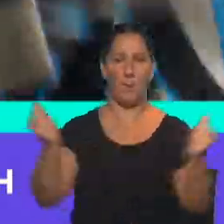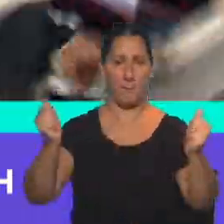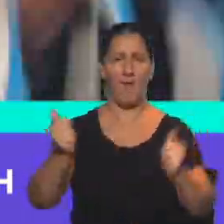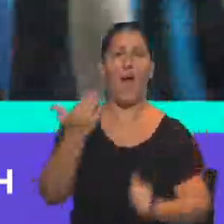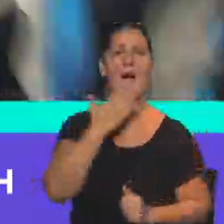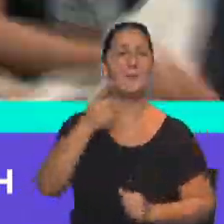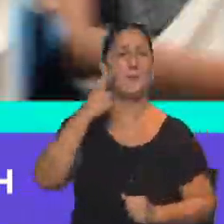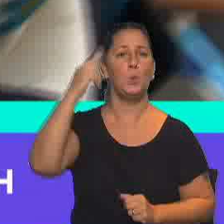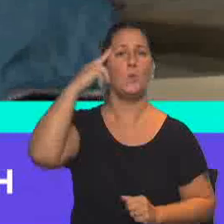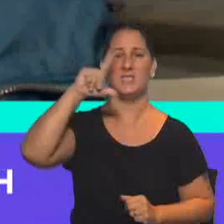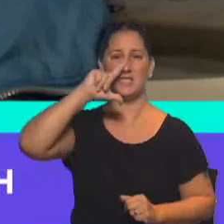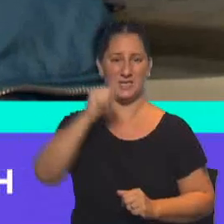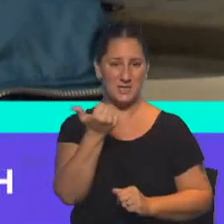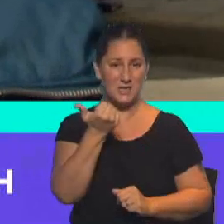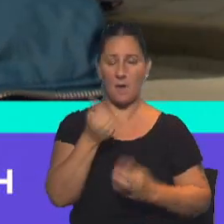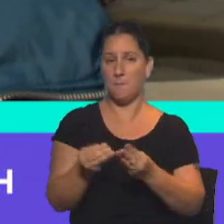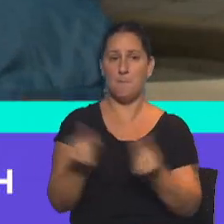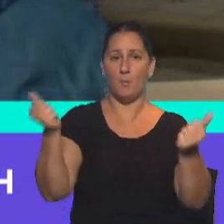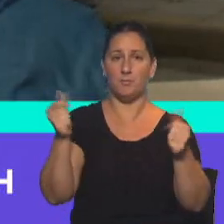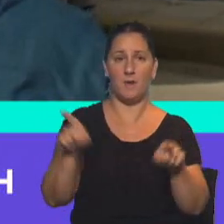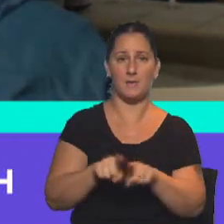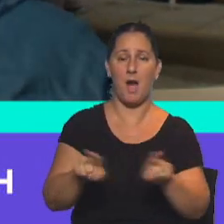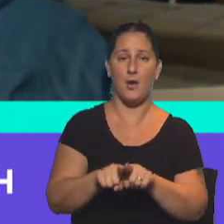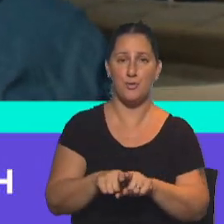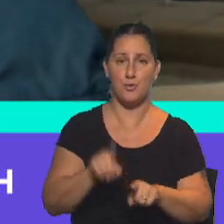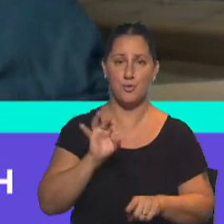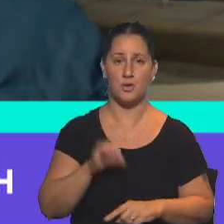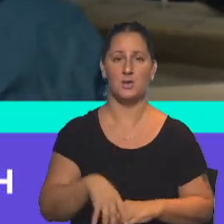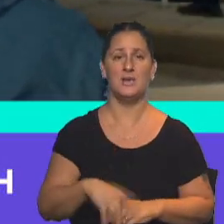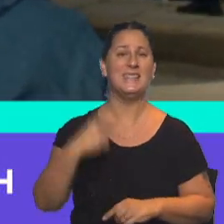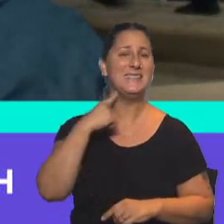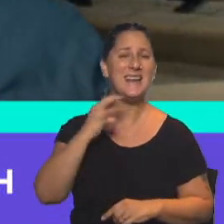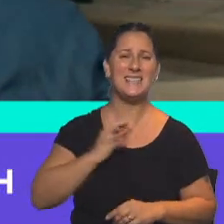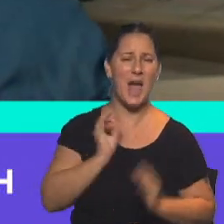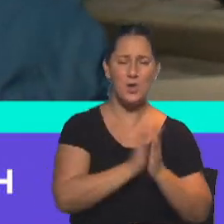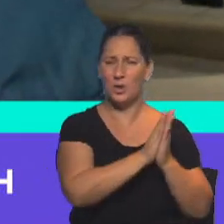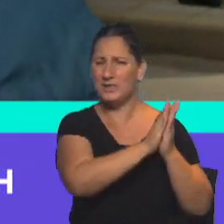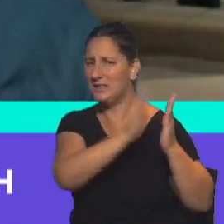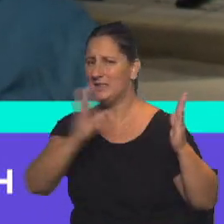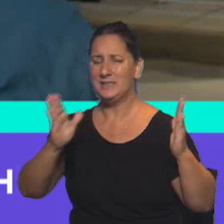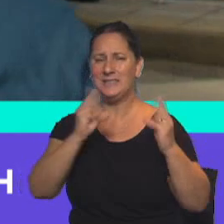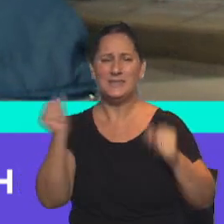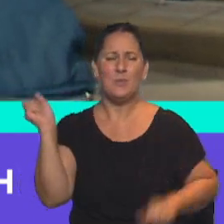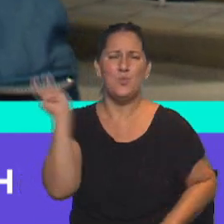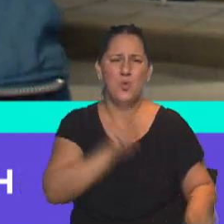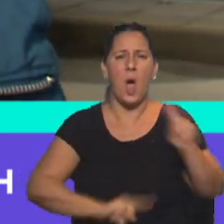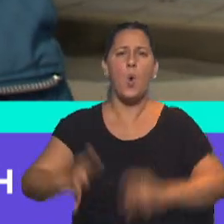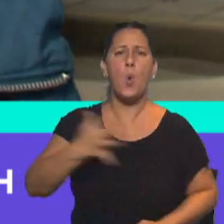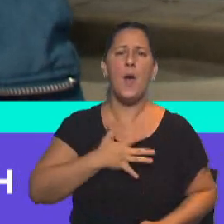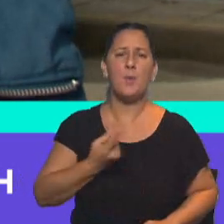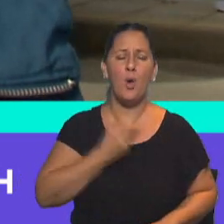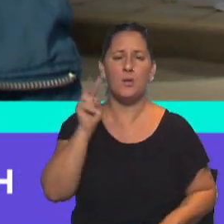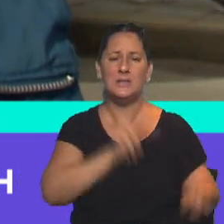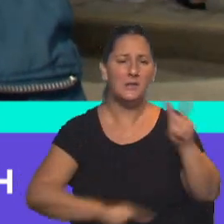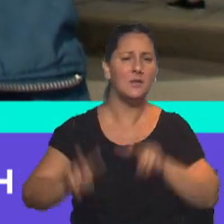en abril de 1976, desaparece durante 13 años. Buscamos su cuerpo, tuvimos la suerte